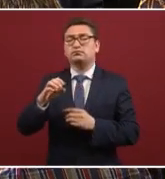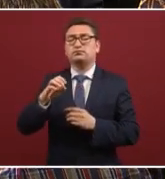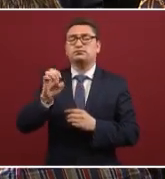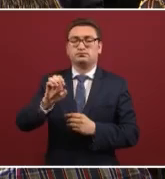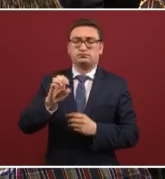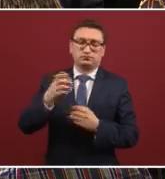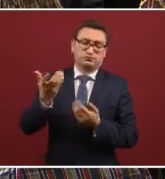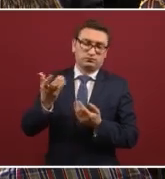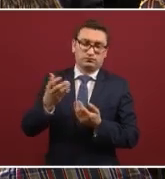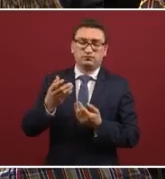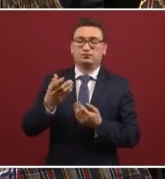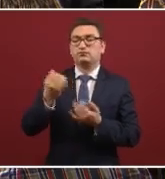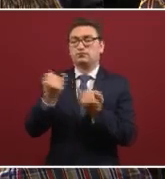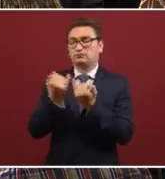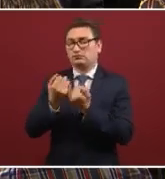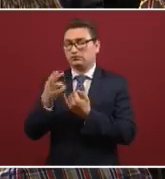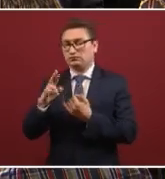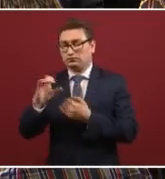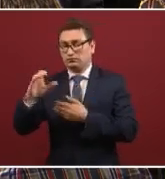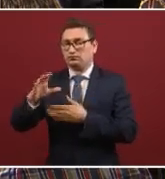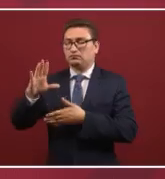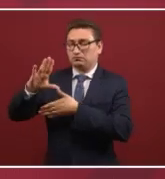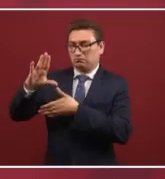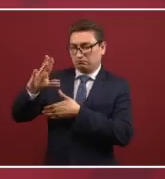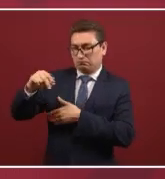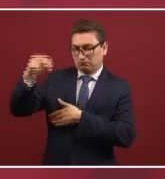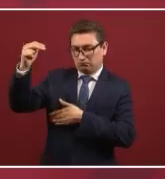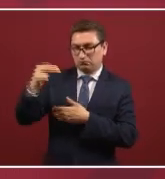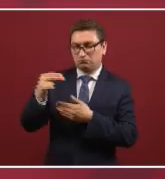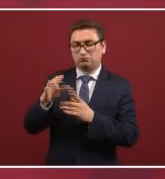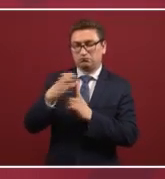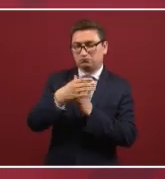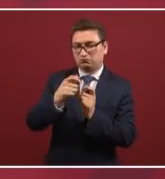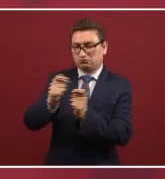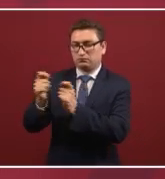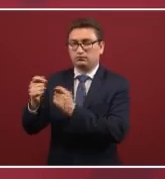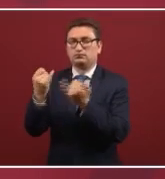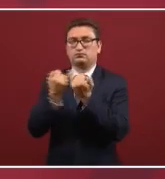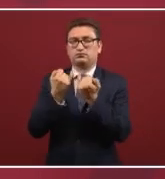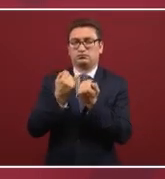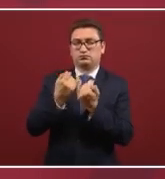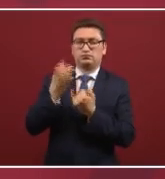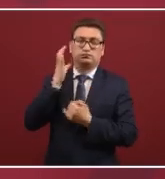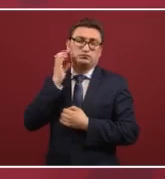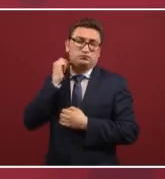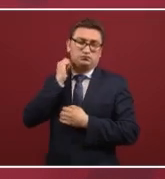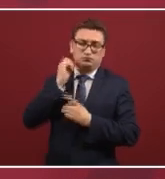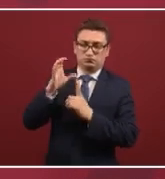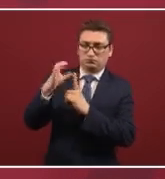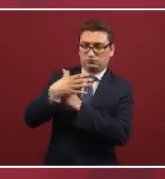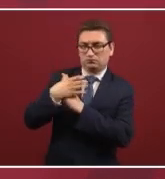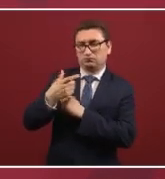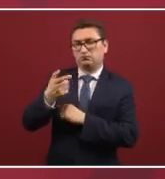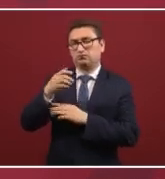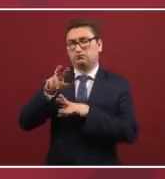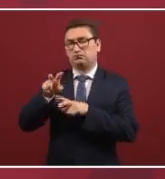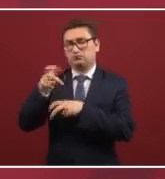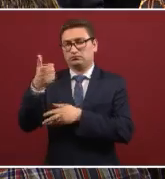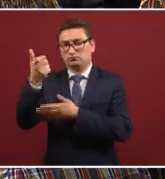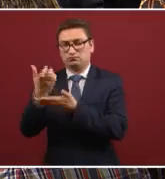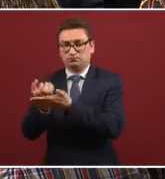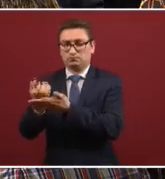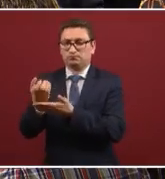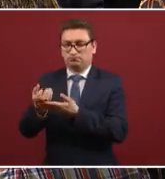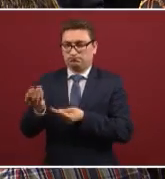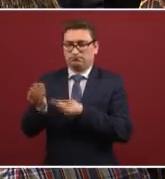de América del Norte y a la Comisión de Economía del Senado de la República. Es todo, señor presidente.